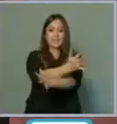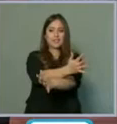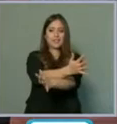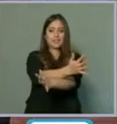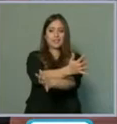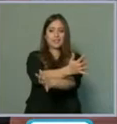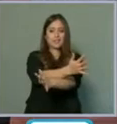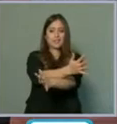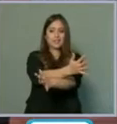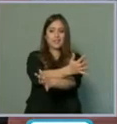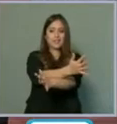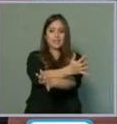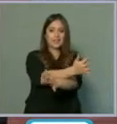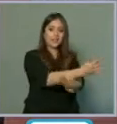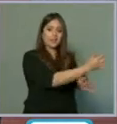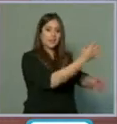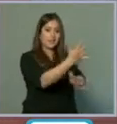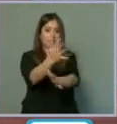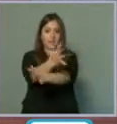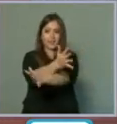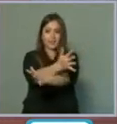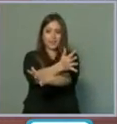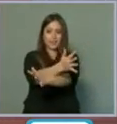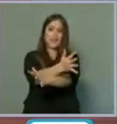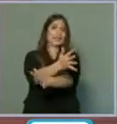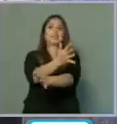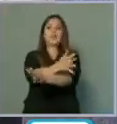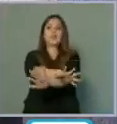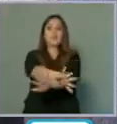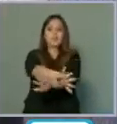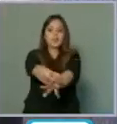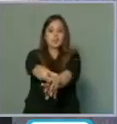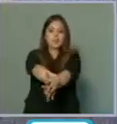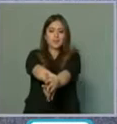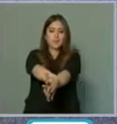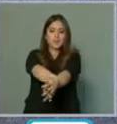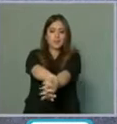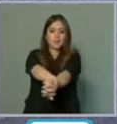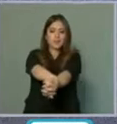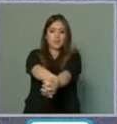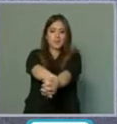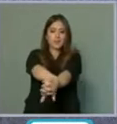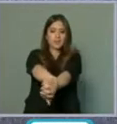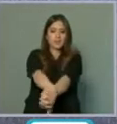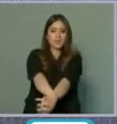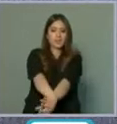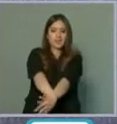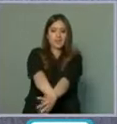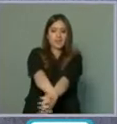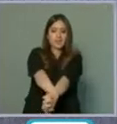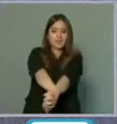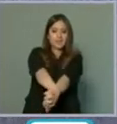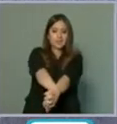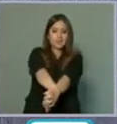ven, así no es así. Justamente en la casa, hagan por favor lo mismo, así fuertes, cierran las manos, pulgares de abajo,